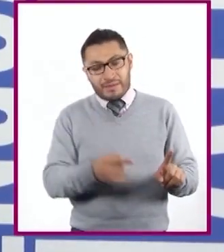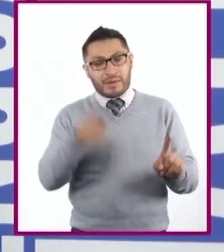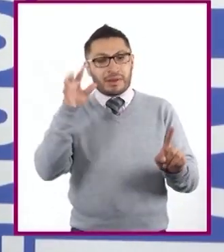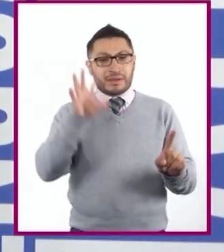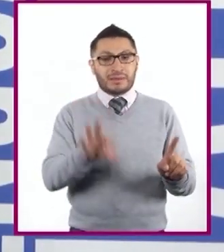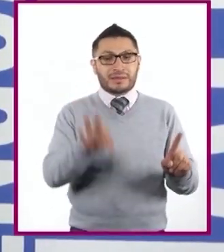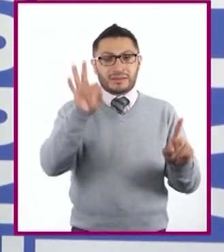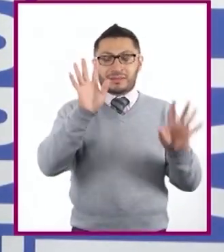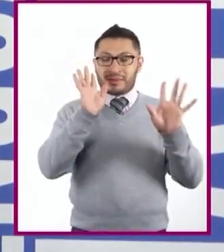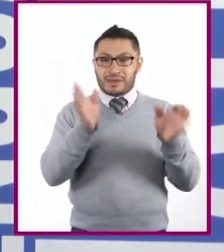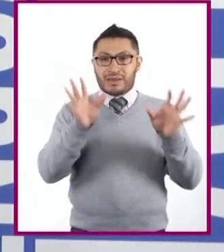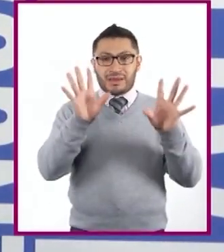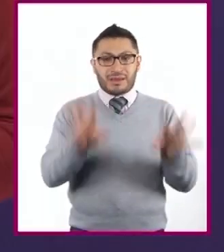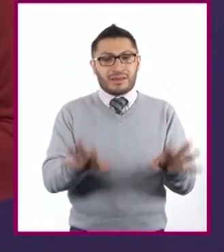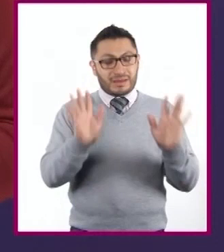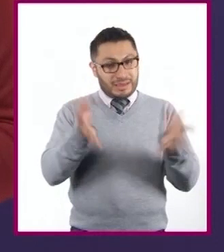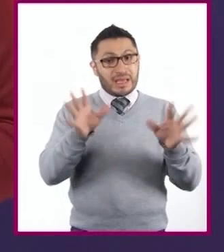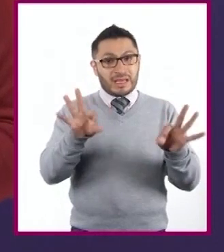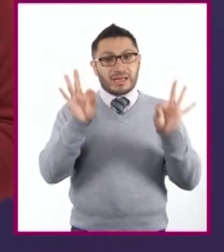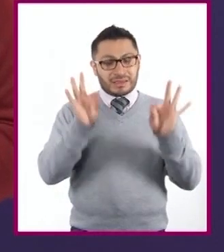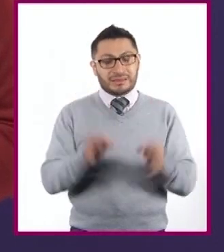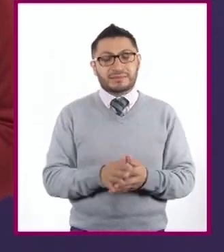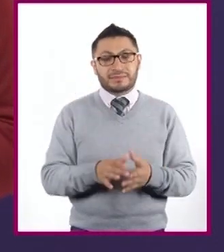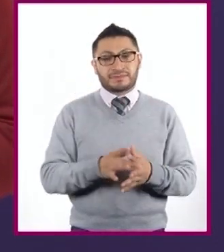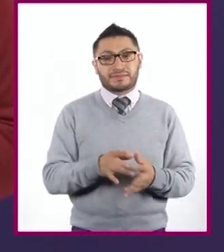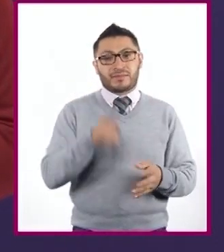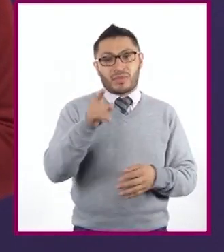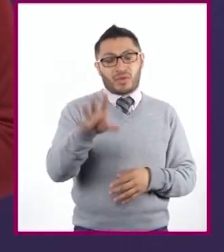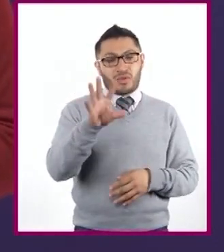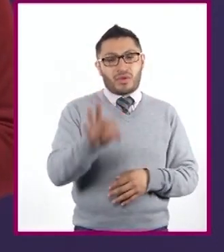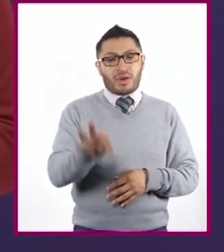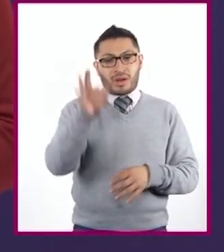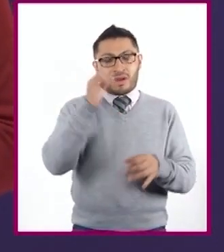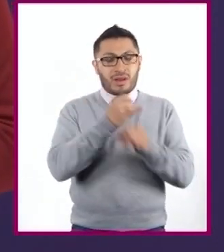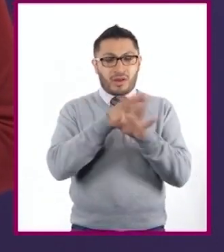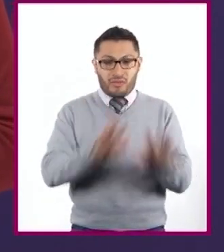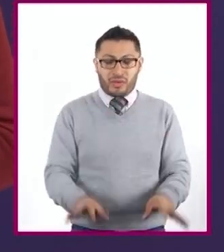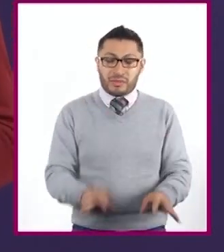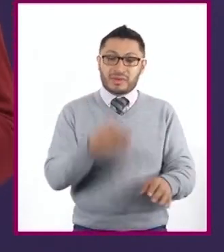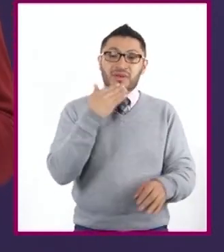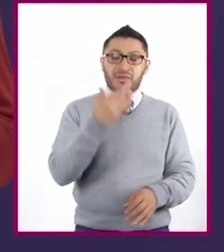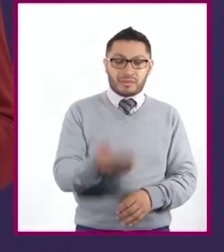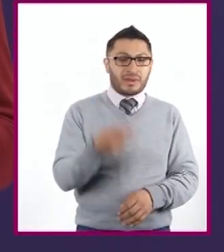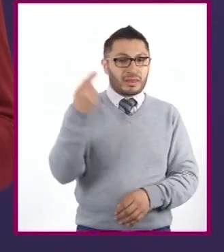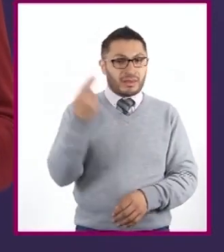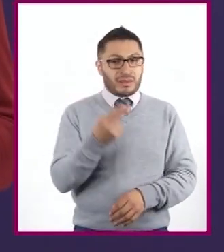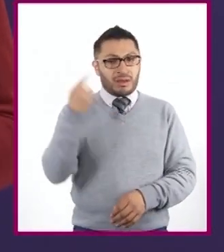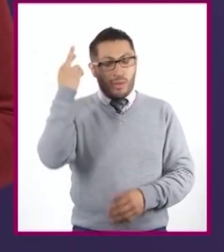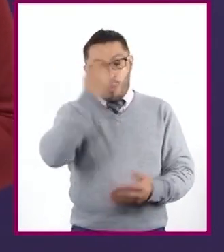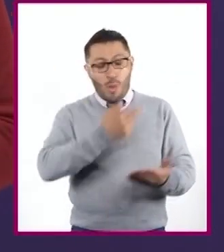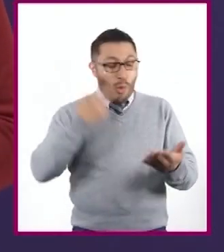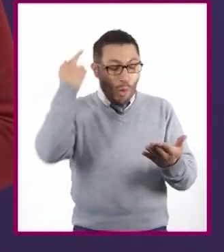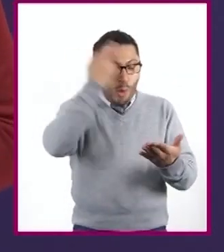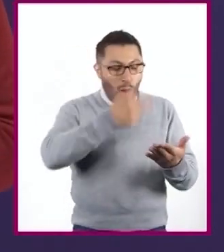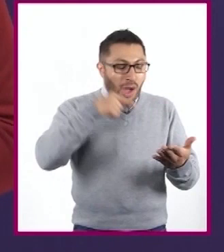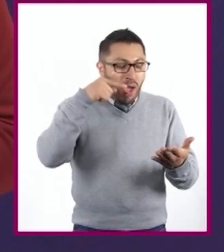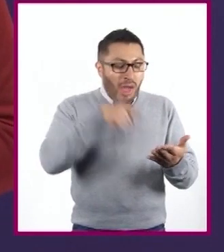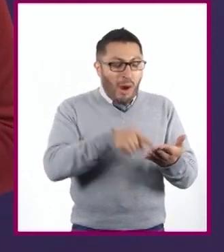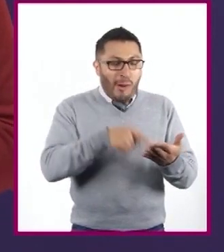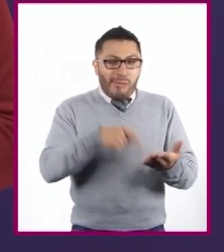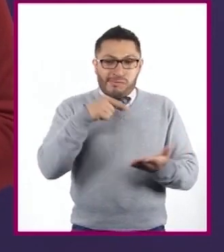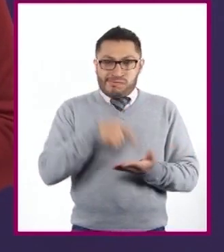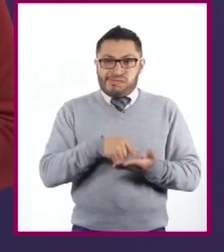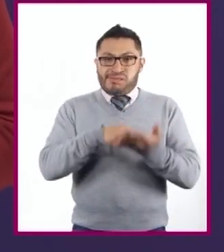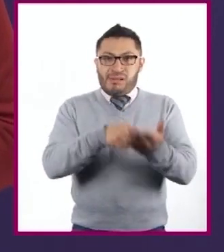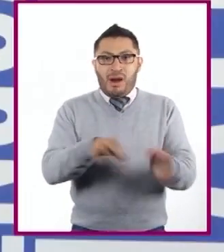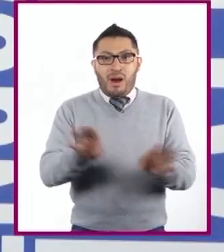definido. Para que puedan seleccionar información de manera adecuada, es necesario que la evalúen. Para esto les propongo